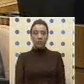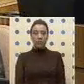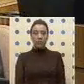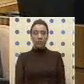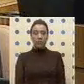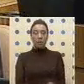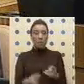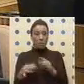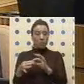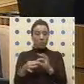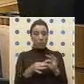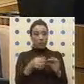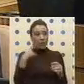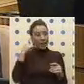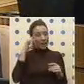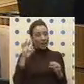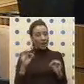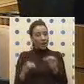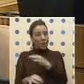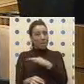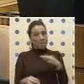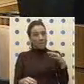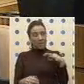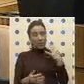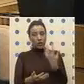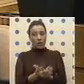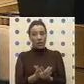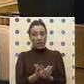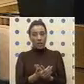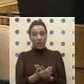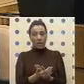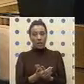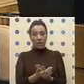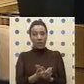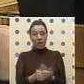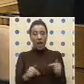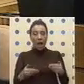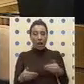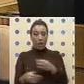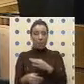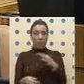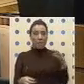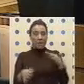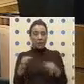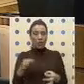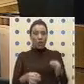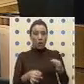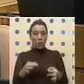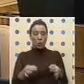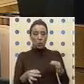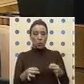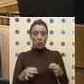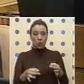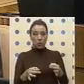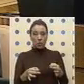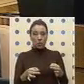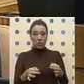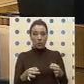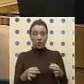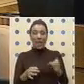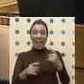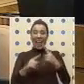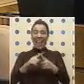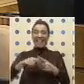Por eso, presidente, creemos que aquí el ministro que tenemos hoy día como ministro de Justicia, un gran ex